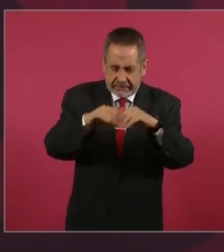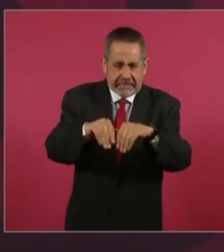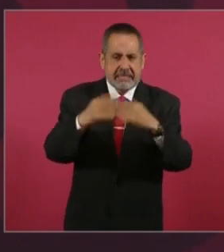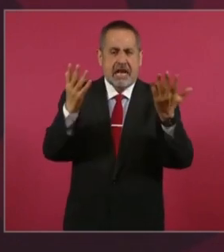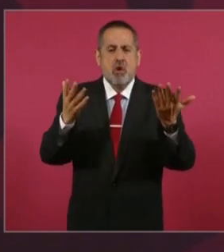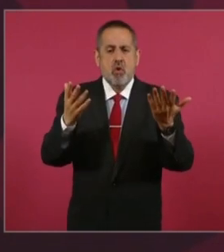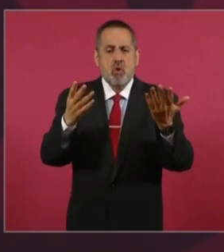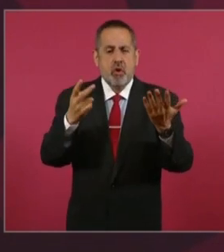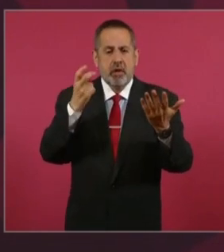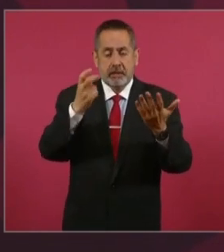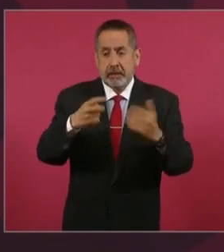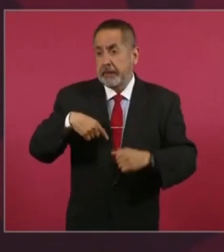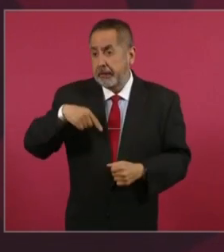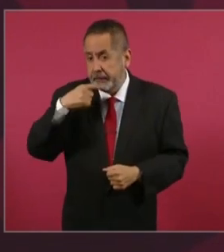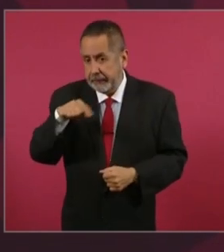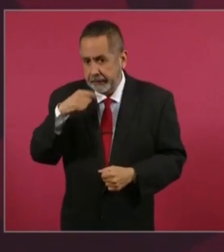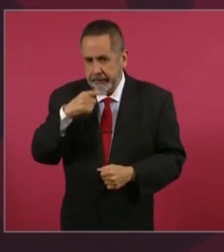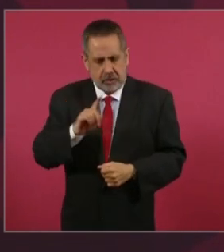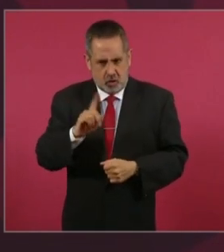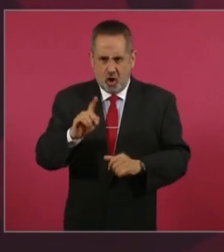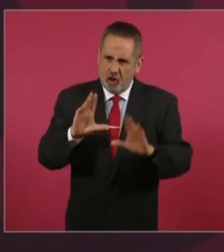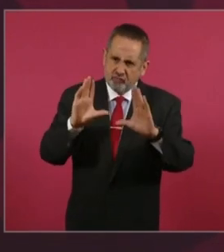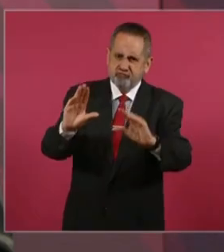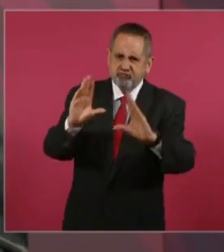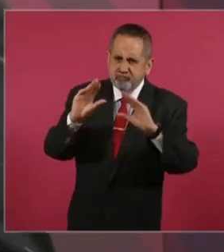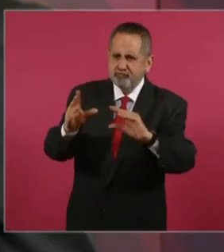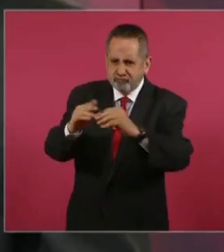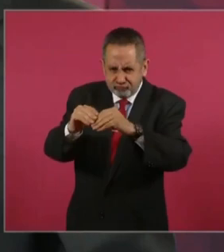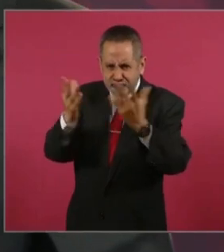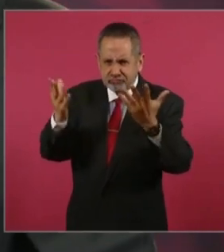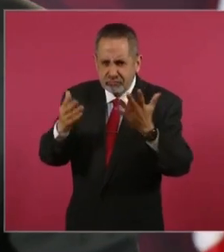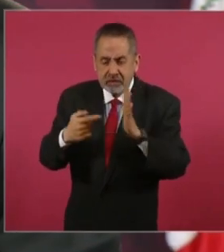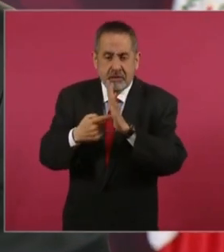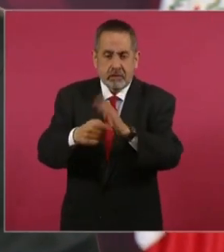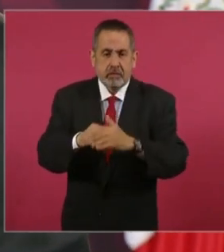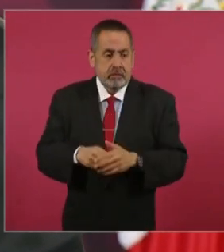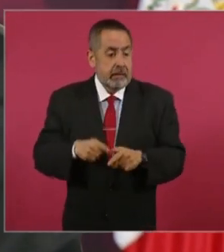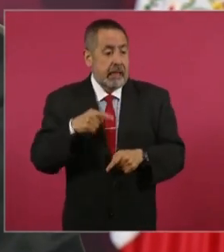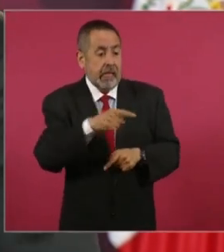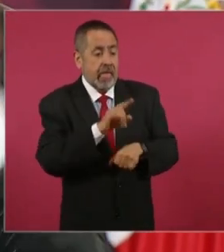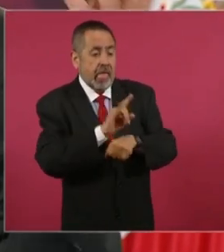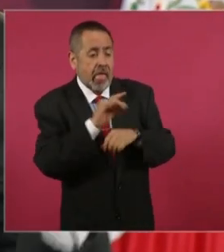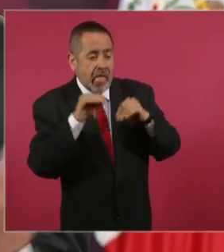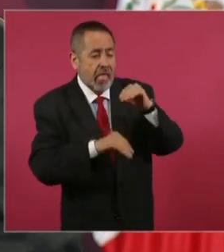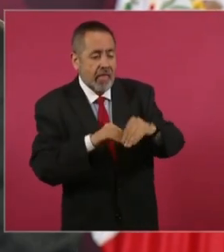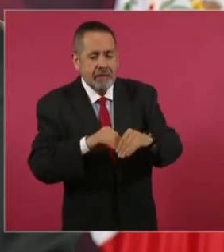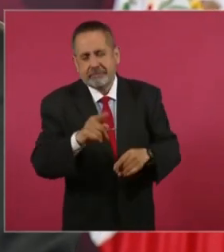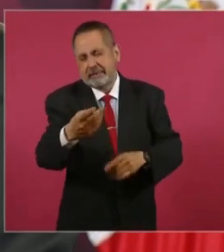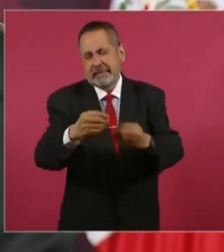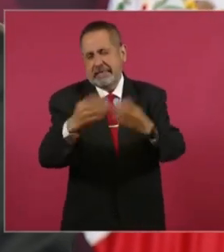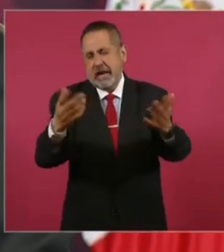porque no es en vano entonces que si es montaje claro